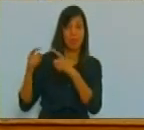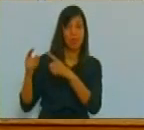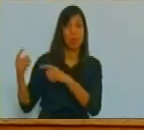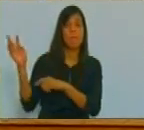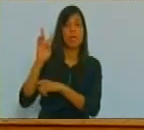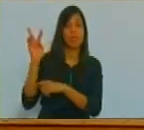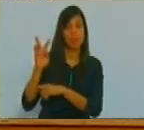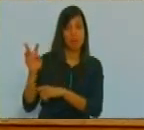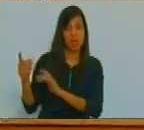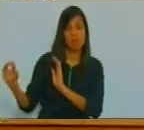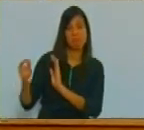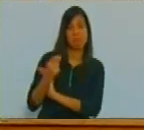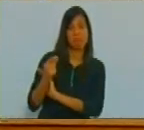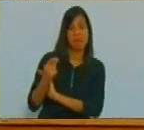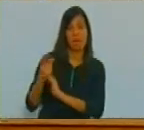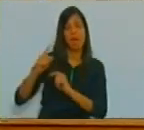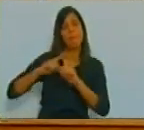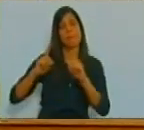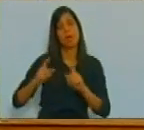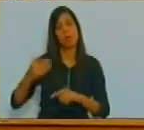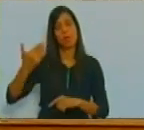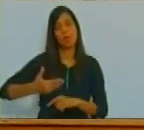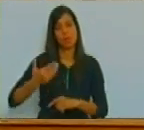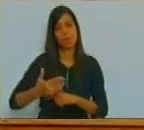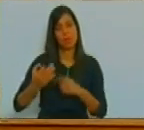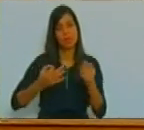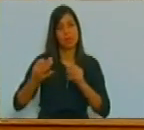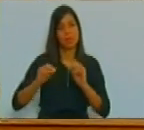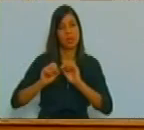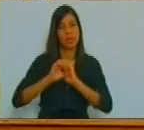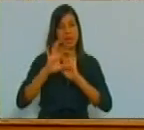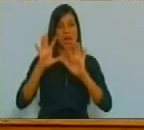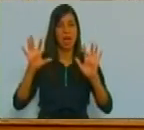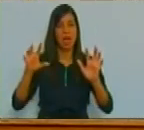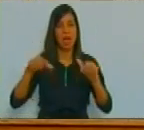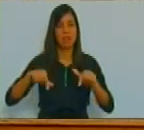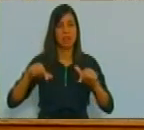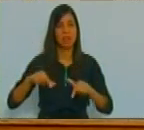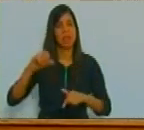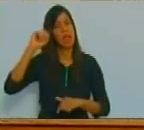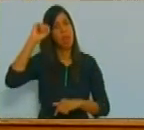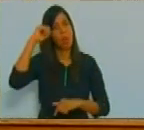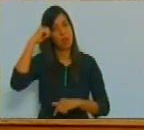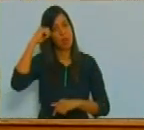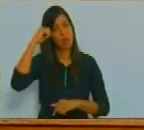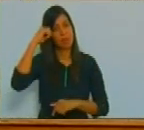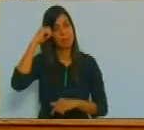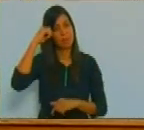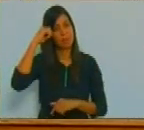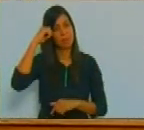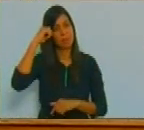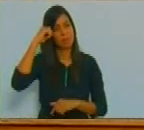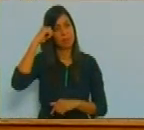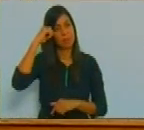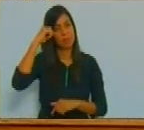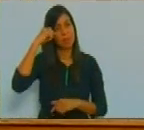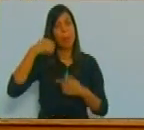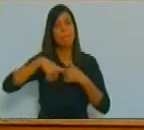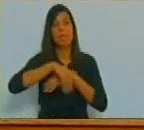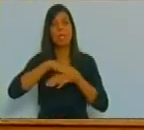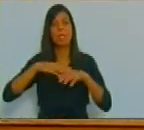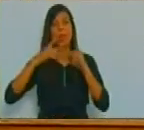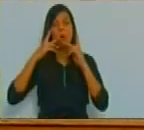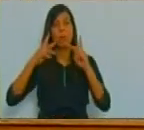constituyentes pero es importante resaltarlo y recalcarlo y recordarlo la actuación del ministerio